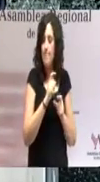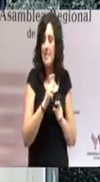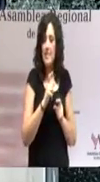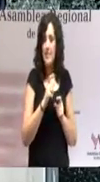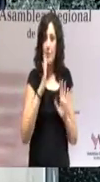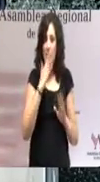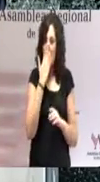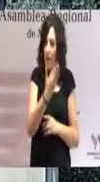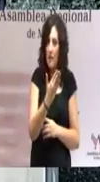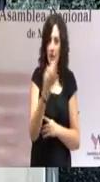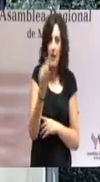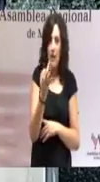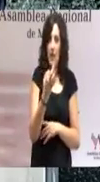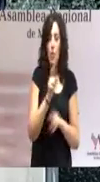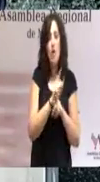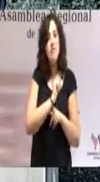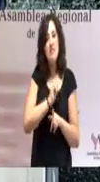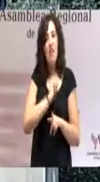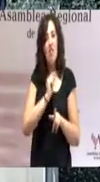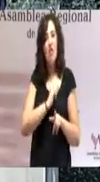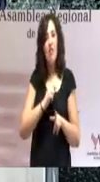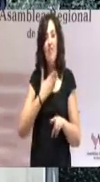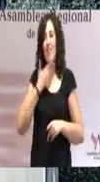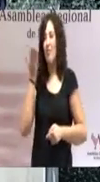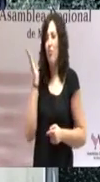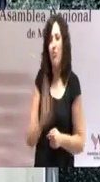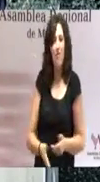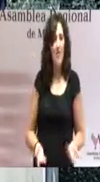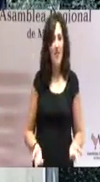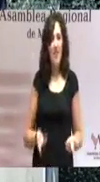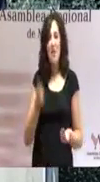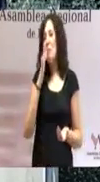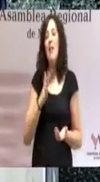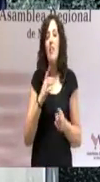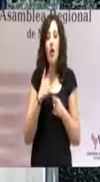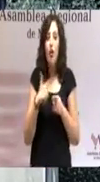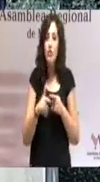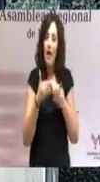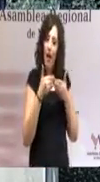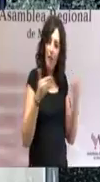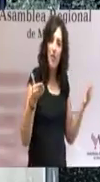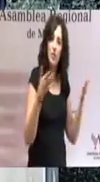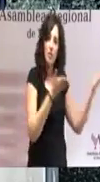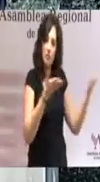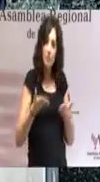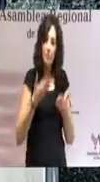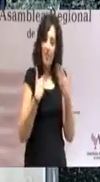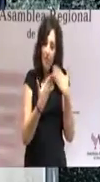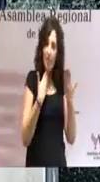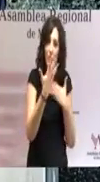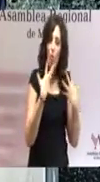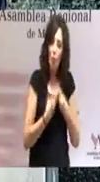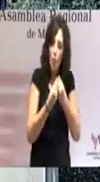hay una sensación de desazón ante quien tiende la mano para construir juntos esta región y